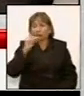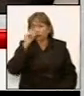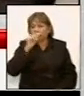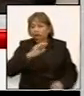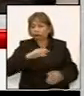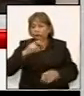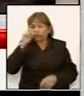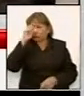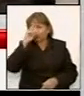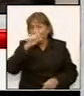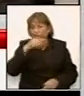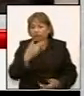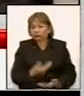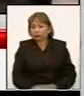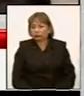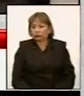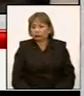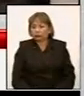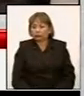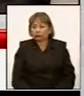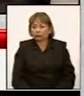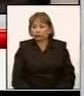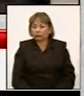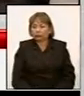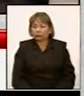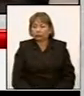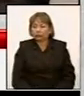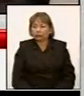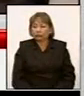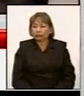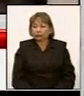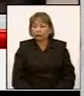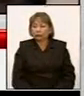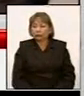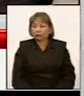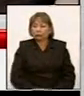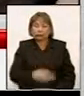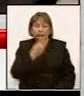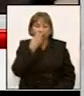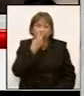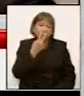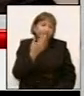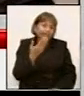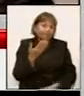¿no? También para toda la población que hoy nos acompaña. Mira, Mario,